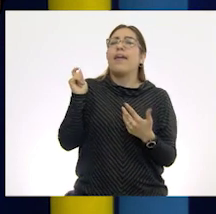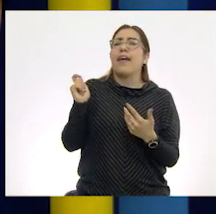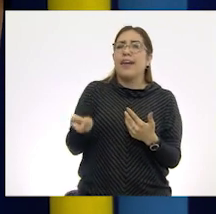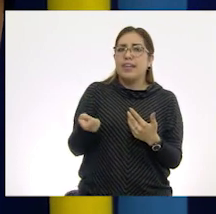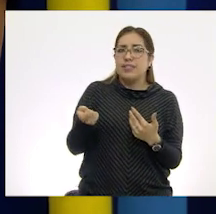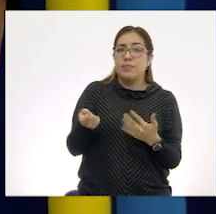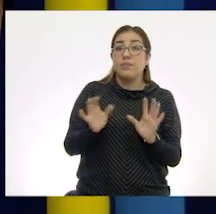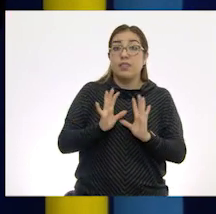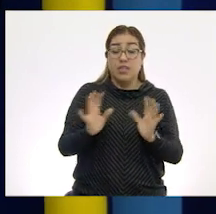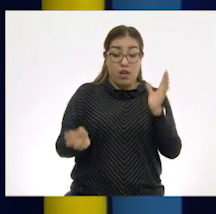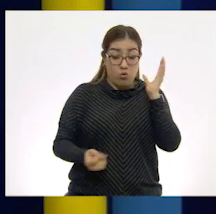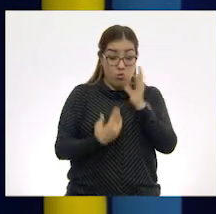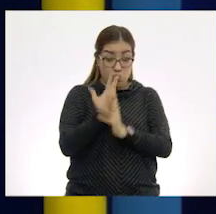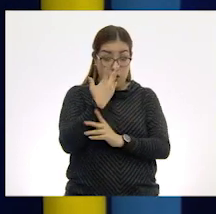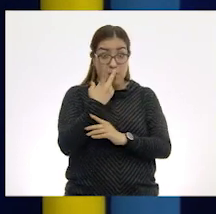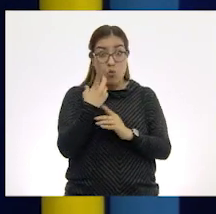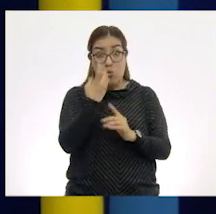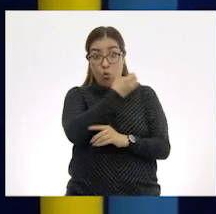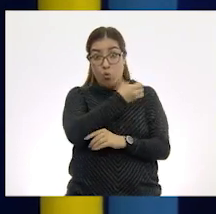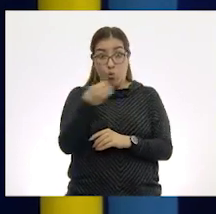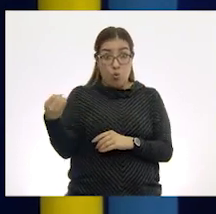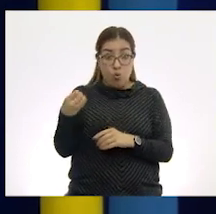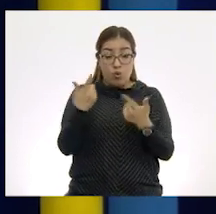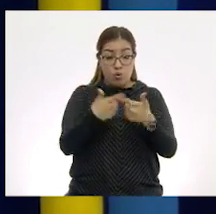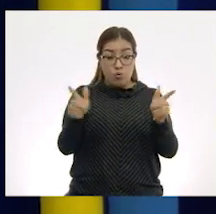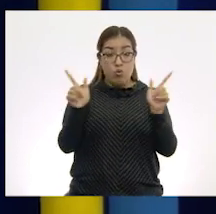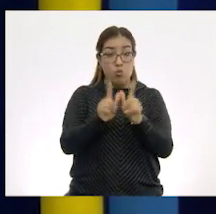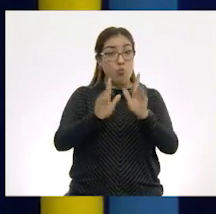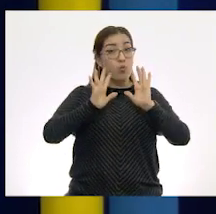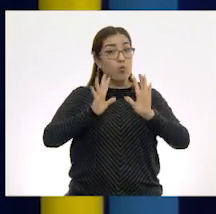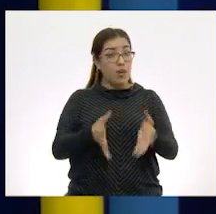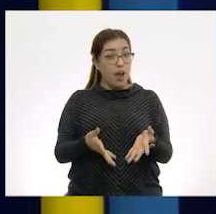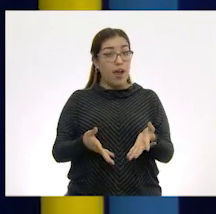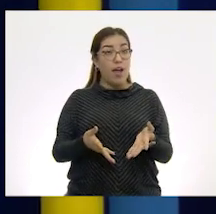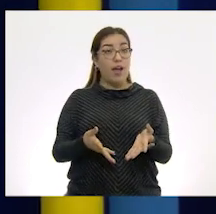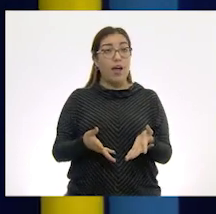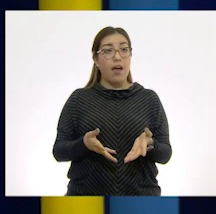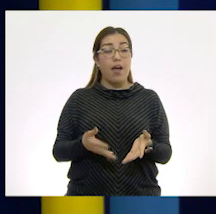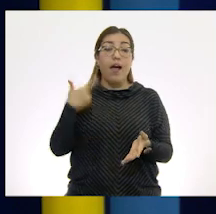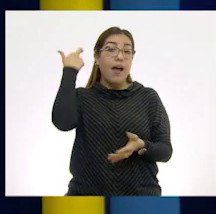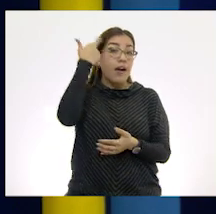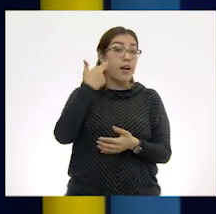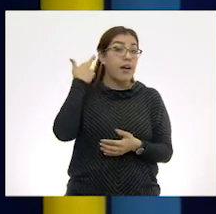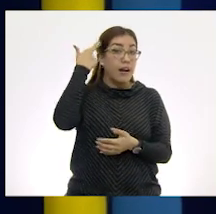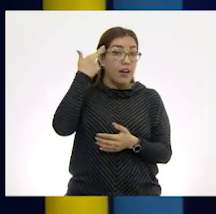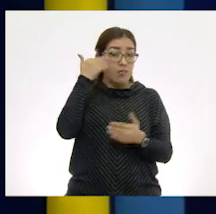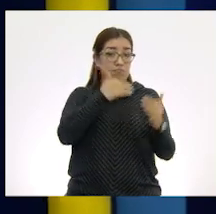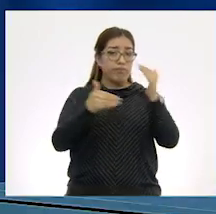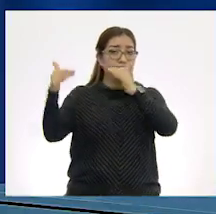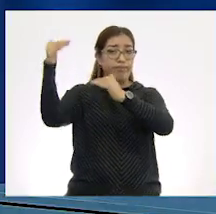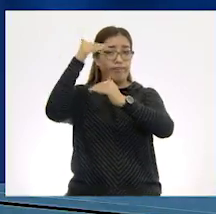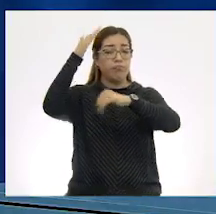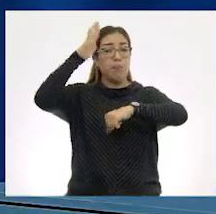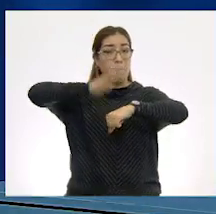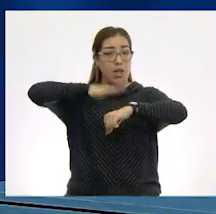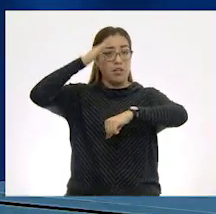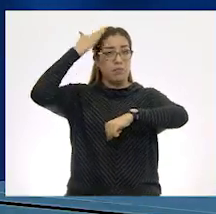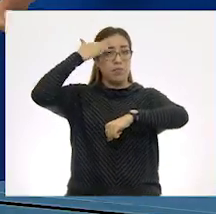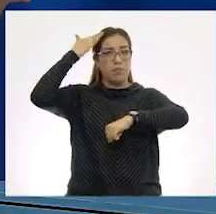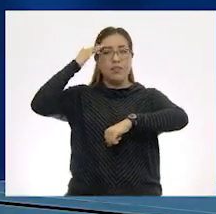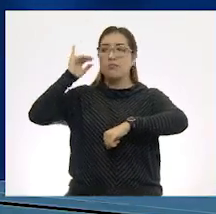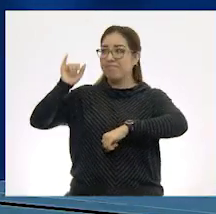que ya con la dinastía Zhou se organizaron como sociedad feudal, en cuya cabeza estaba el rey. Estás